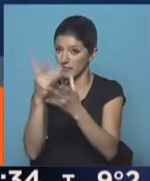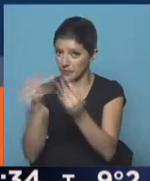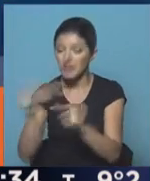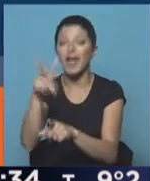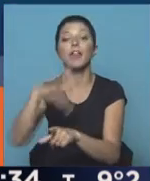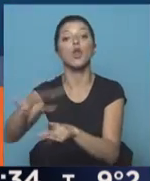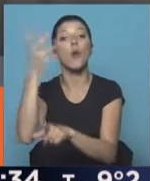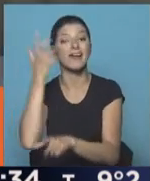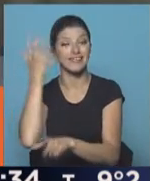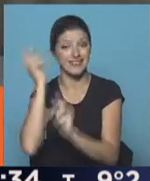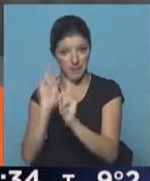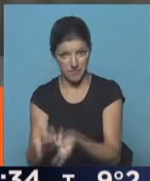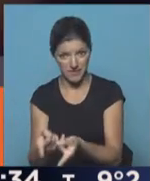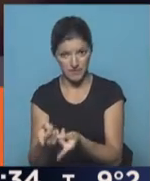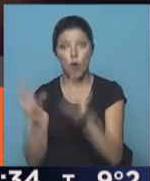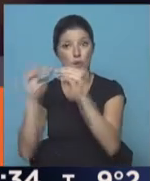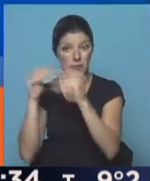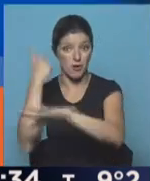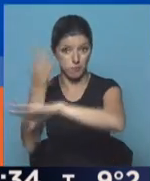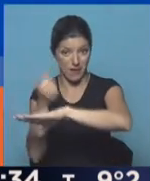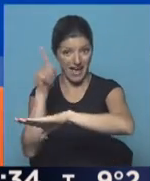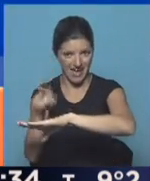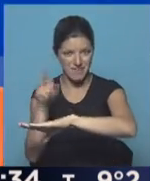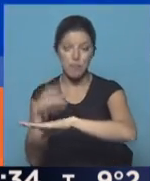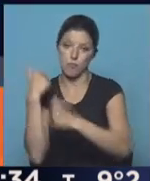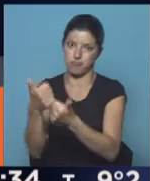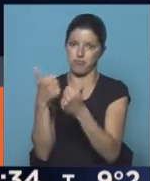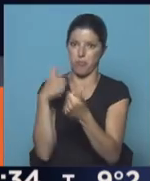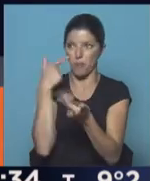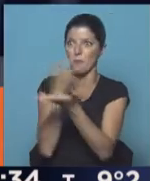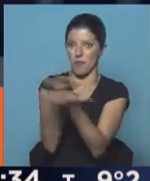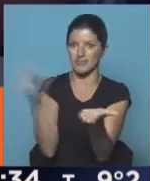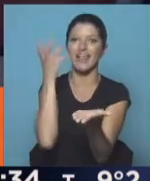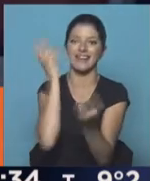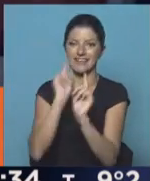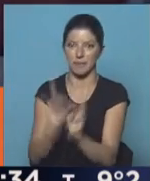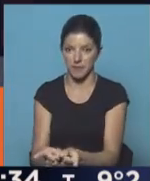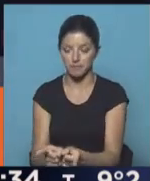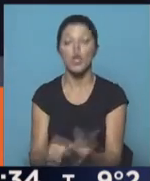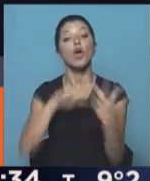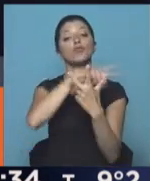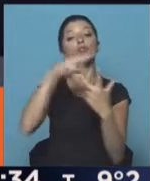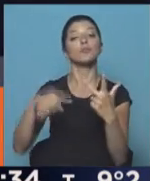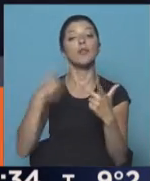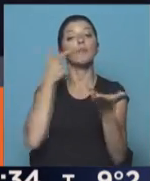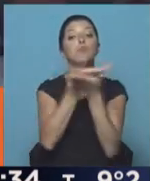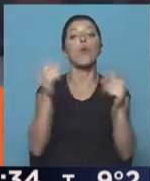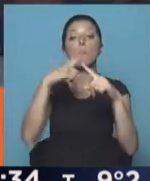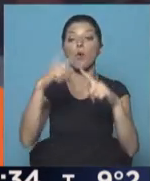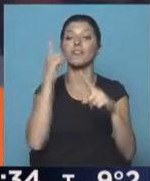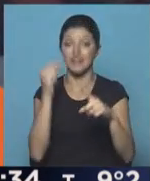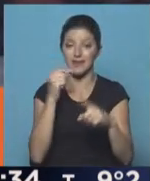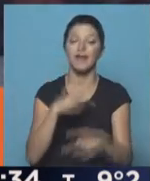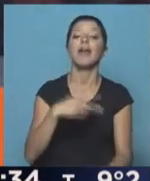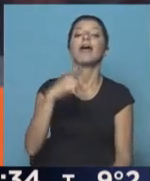compañero que está en tira y eso es muy bueno porque vamos a poder llevar hacia otros espacios son tres funciones diarias bueno 17